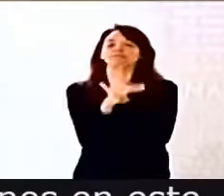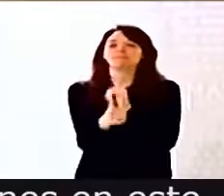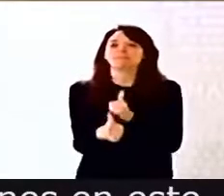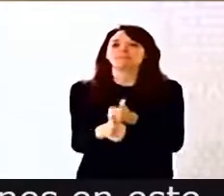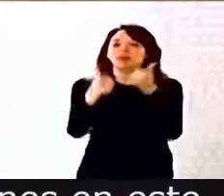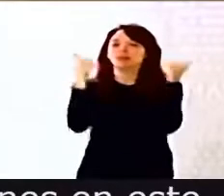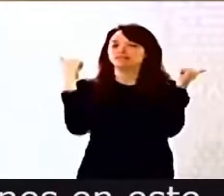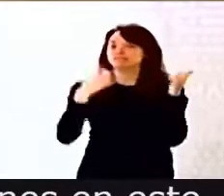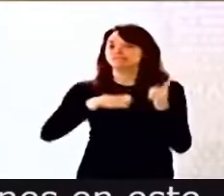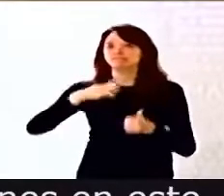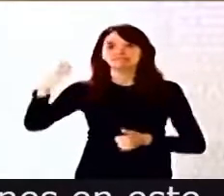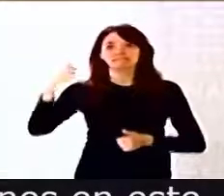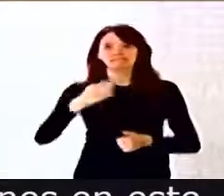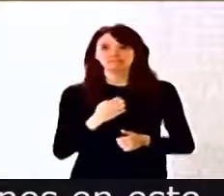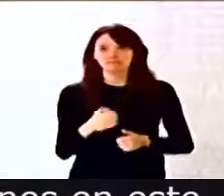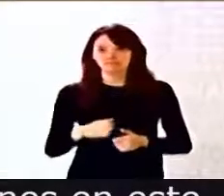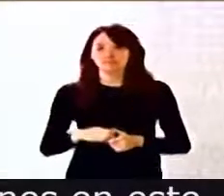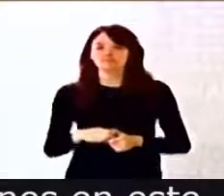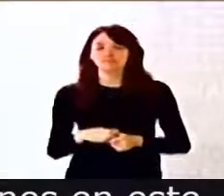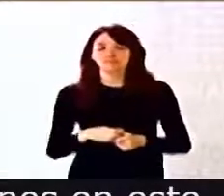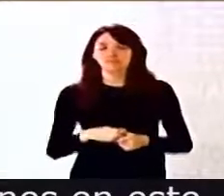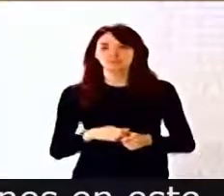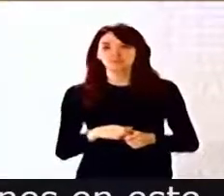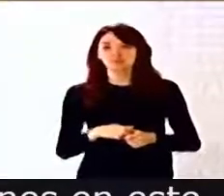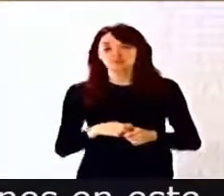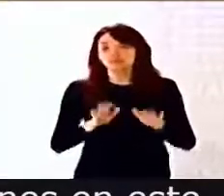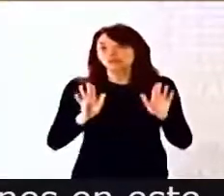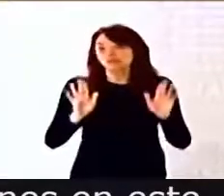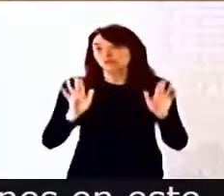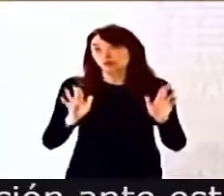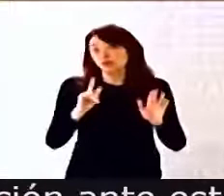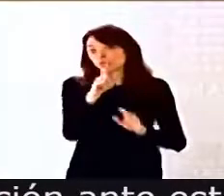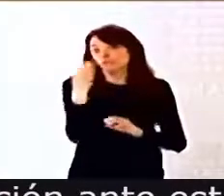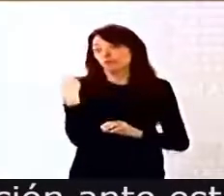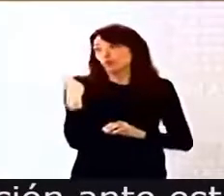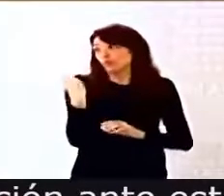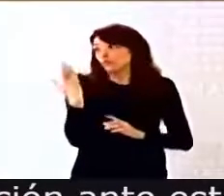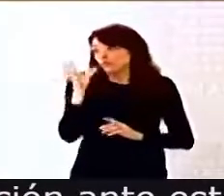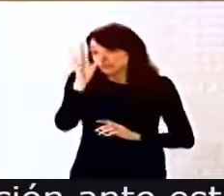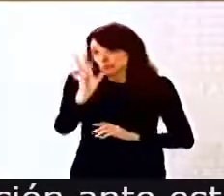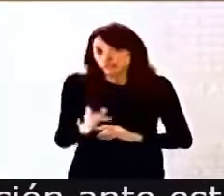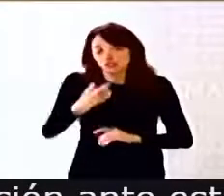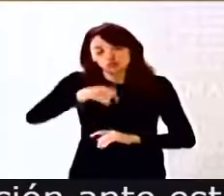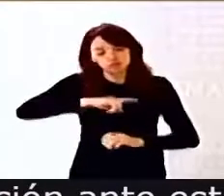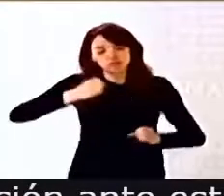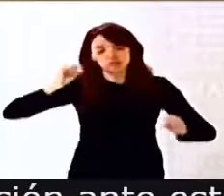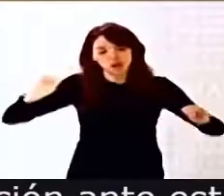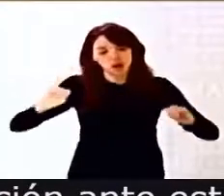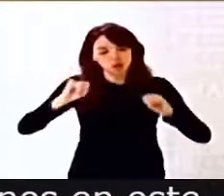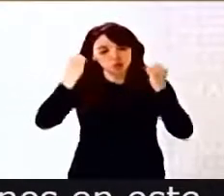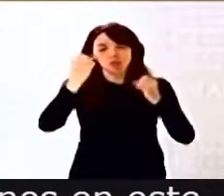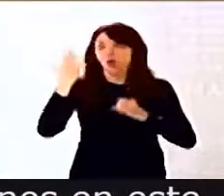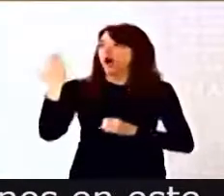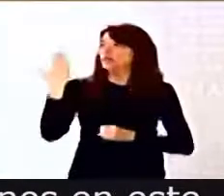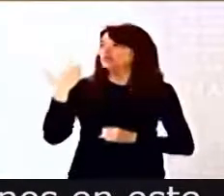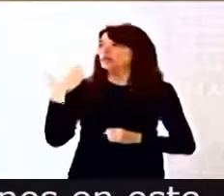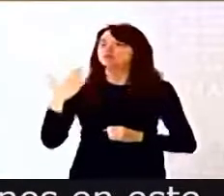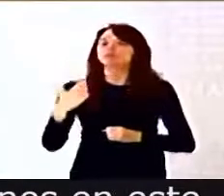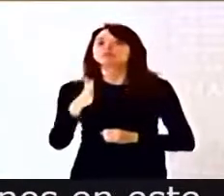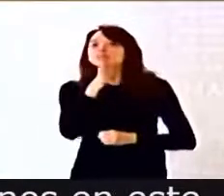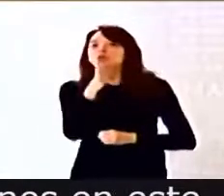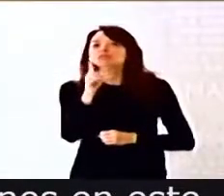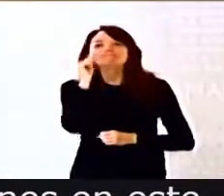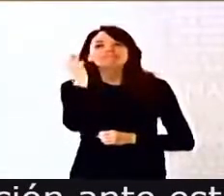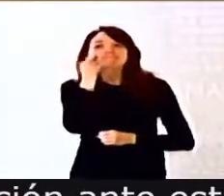mi exposición ante este tema. Pero a su pregunta, sí, hemos actuado, se actuó ayer, en cuanto